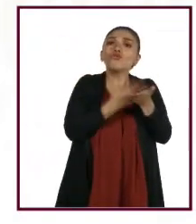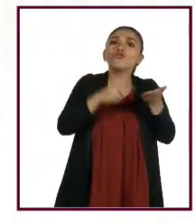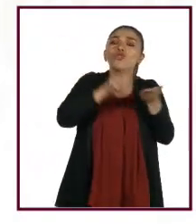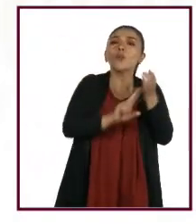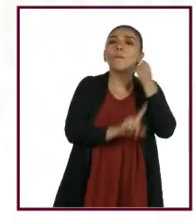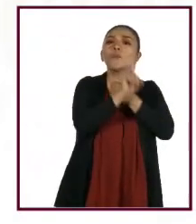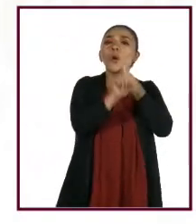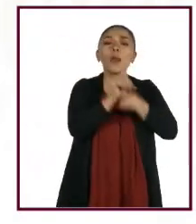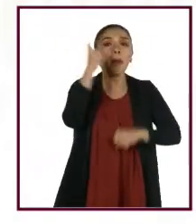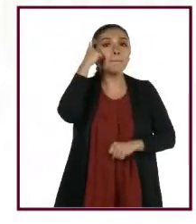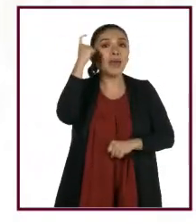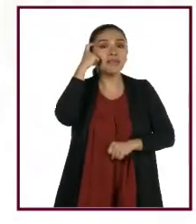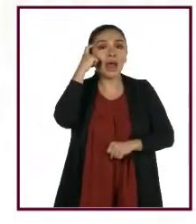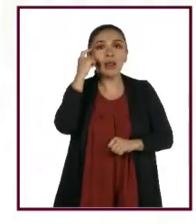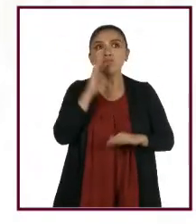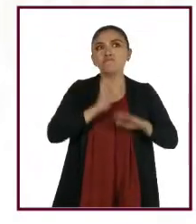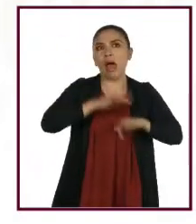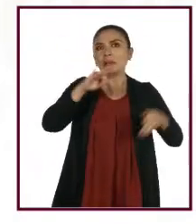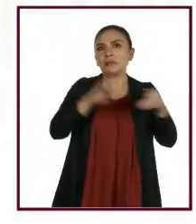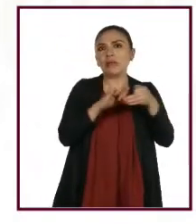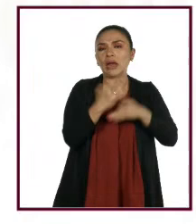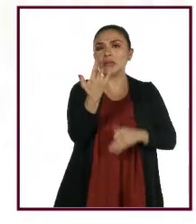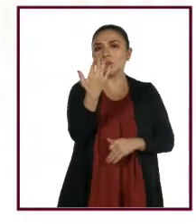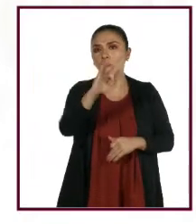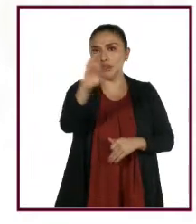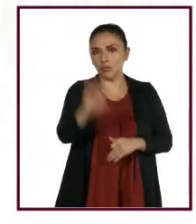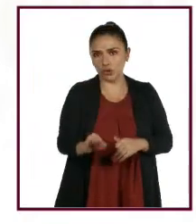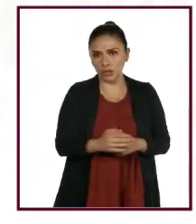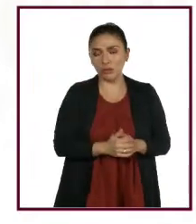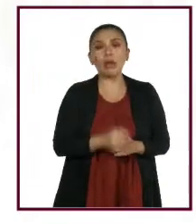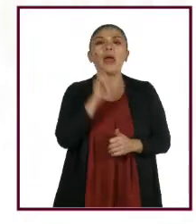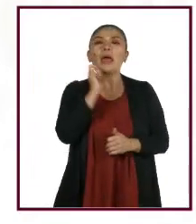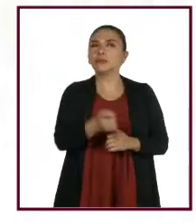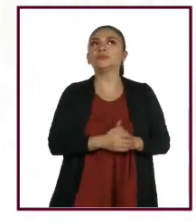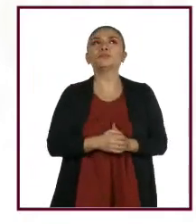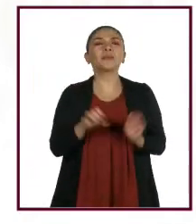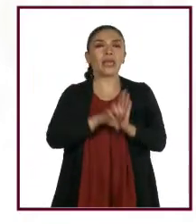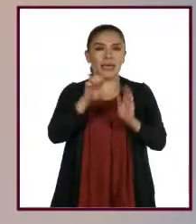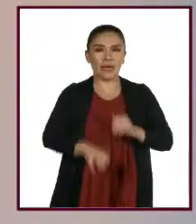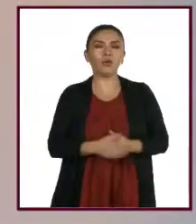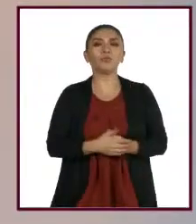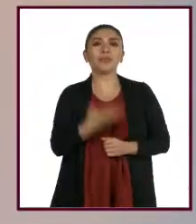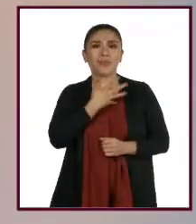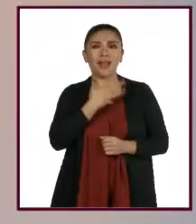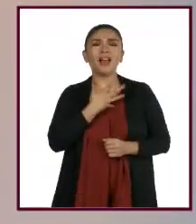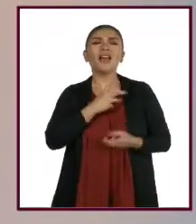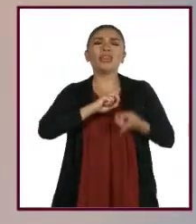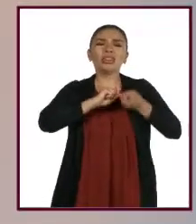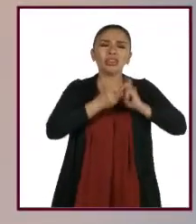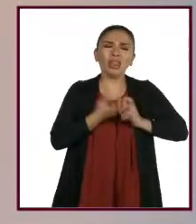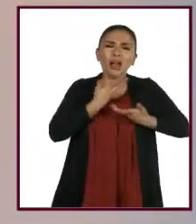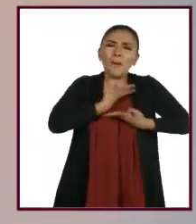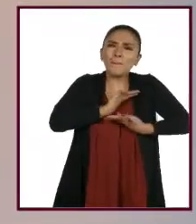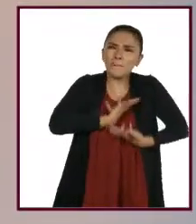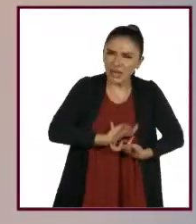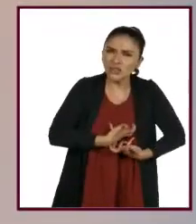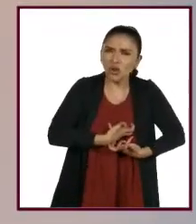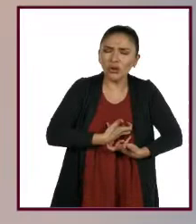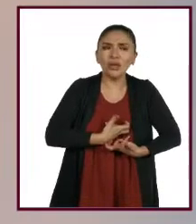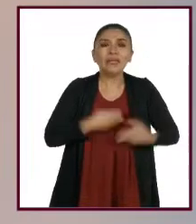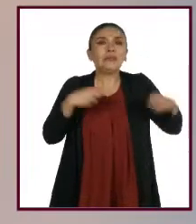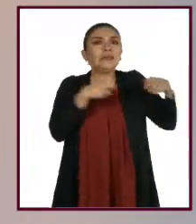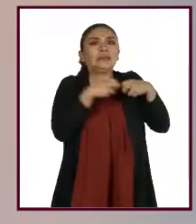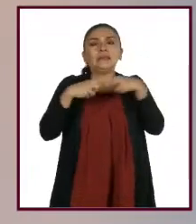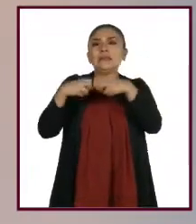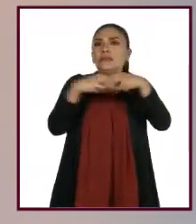su prevalencia superior al 50%. Es decir, que puedo tener un trastorno depresivo, depresión,